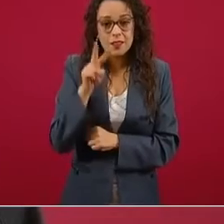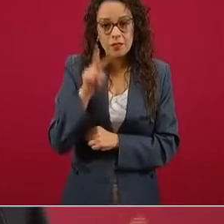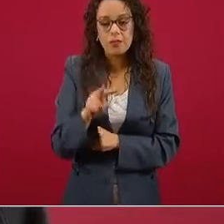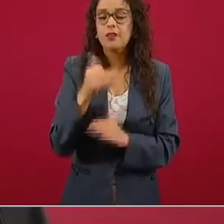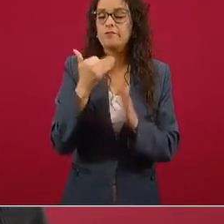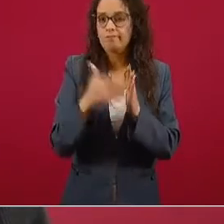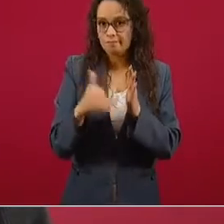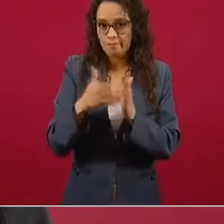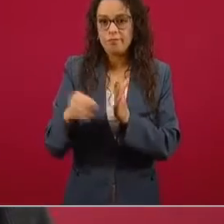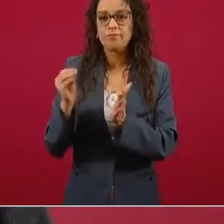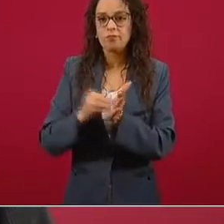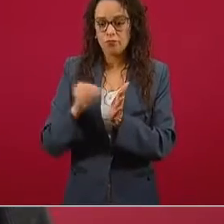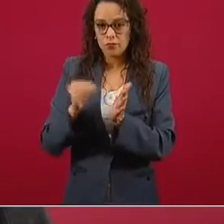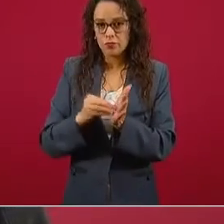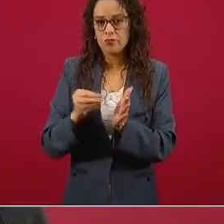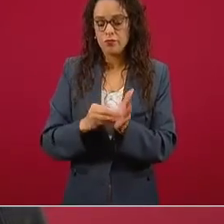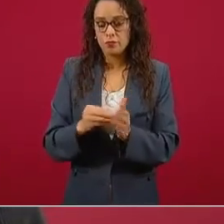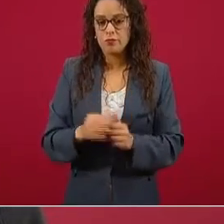porque